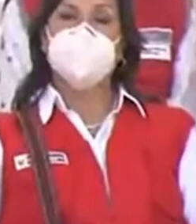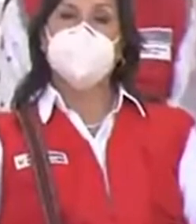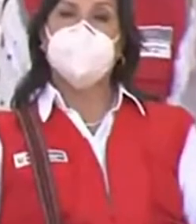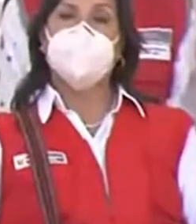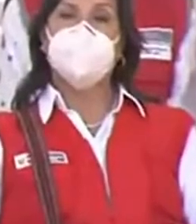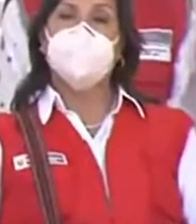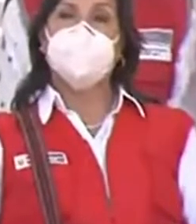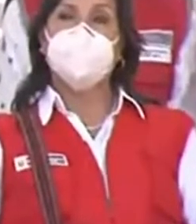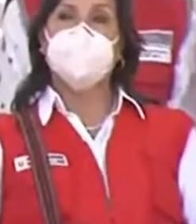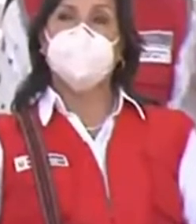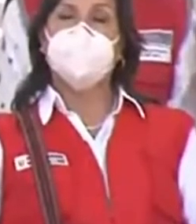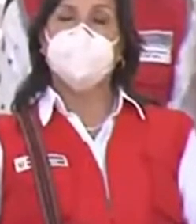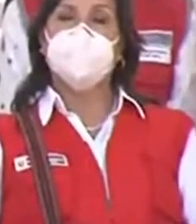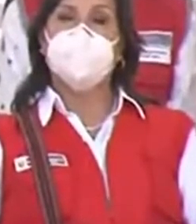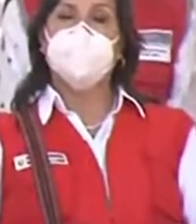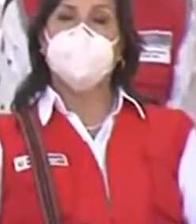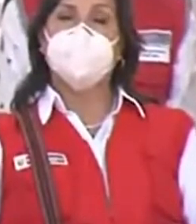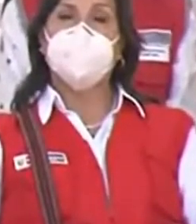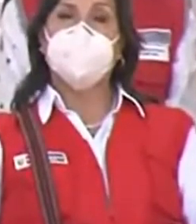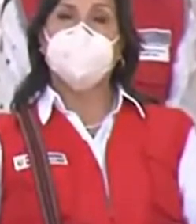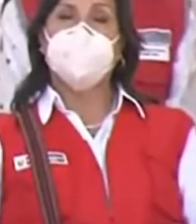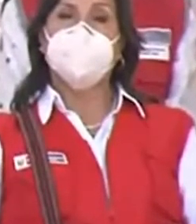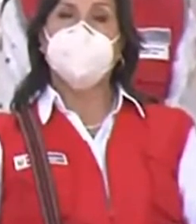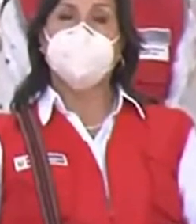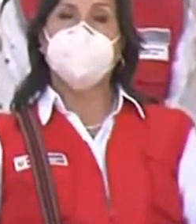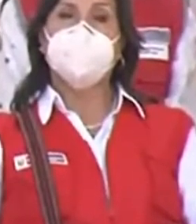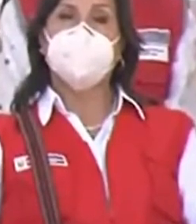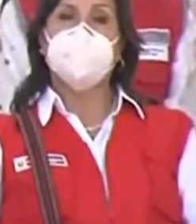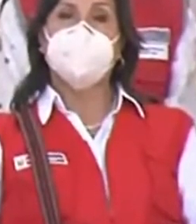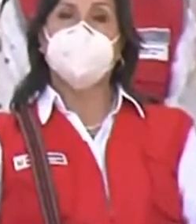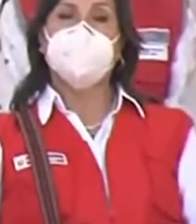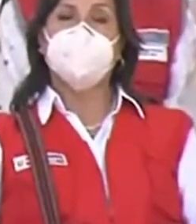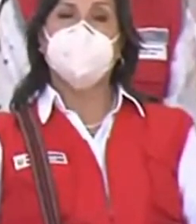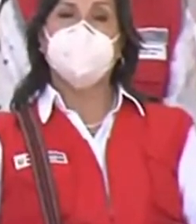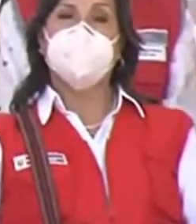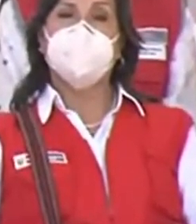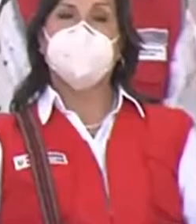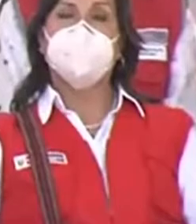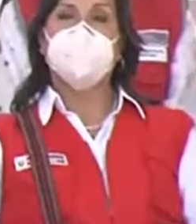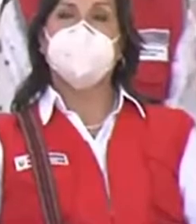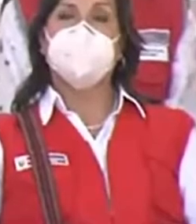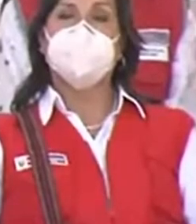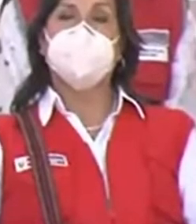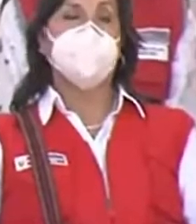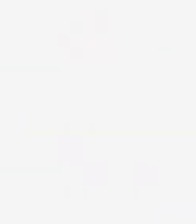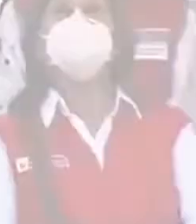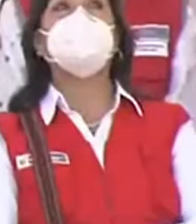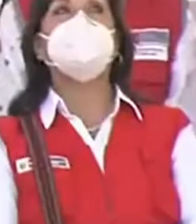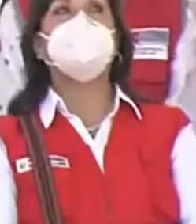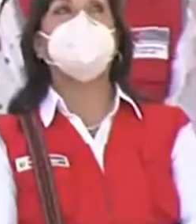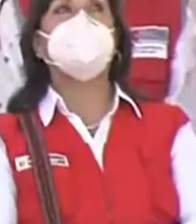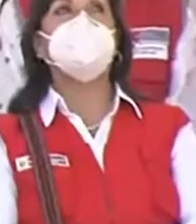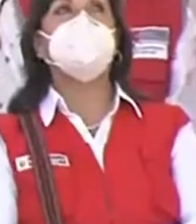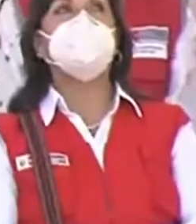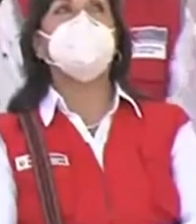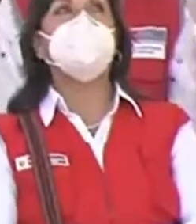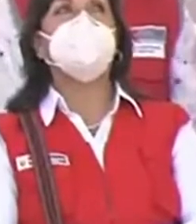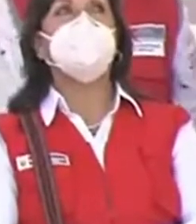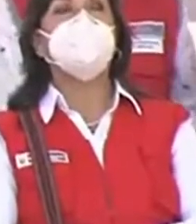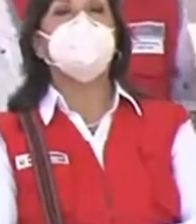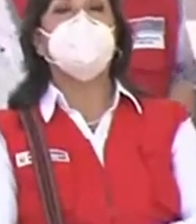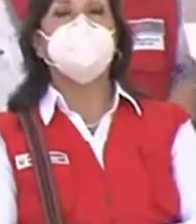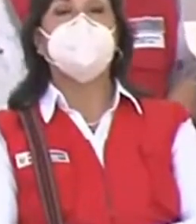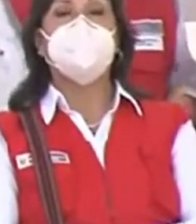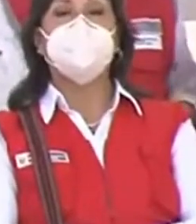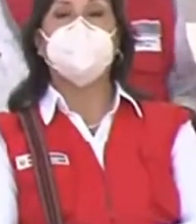con orgullo, puedo anunciar logros importantes desde los 100 días que han transcurrido. Hoy, junto